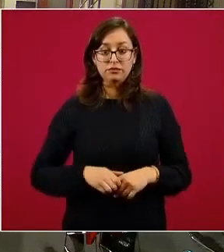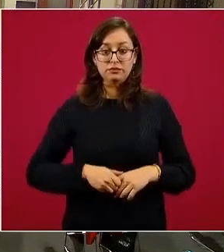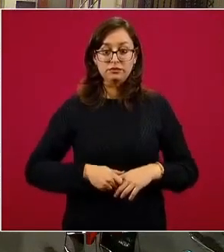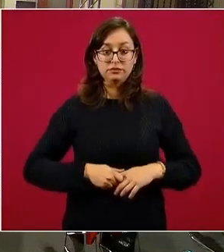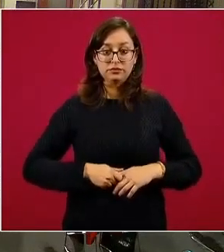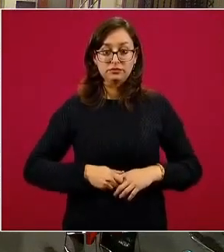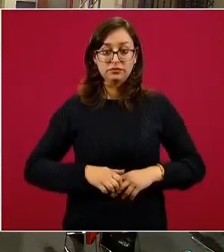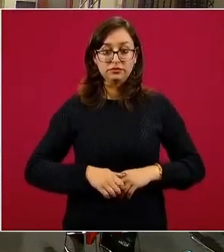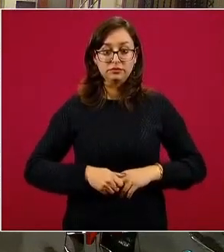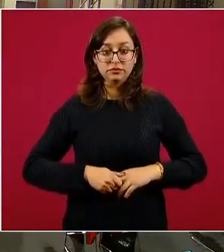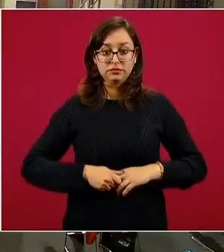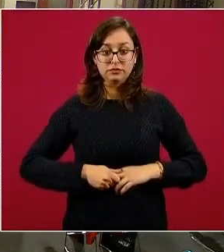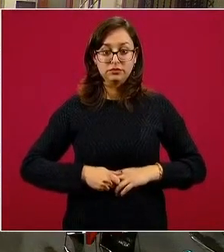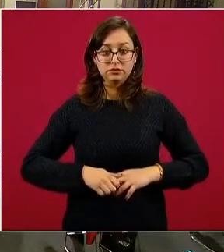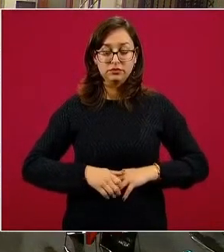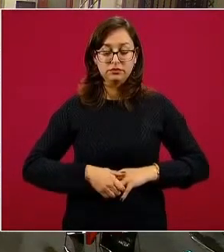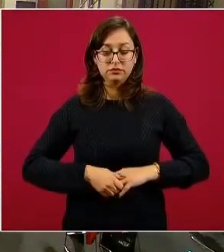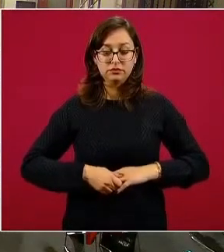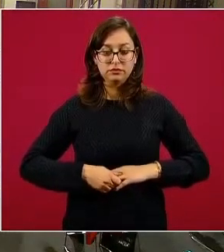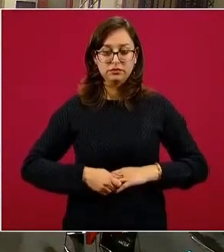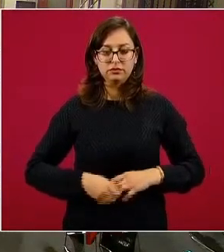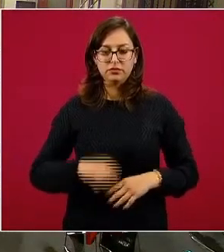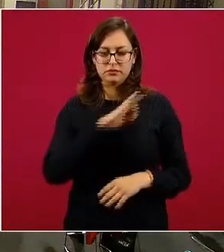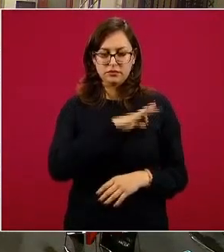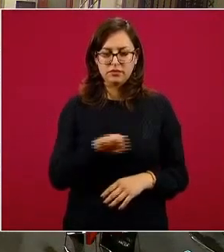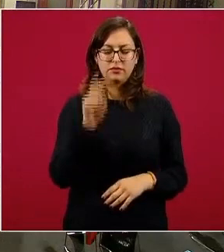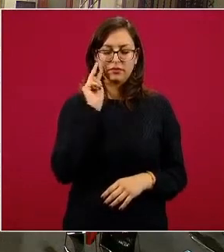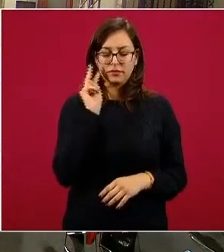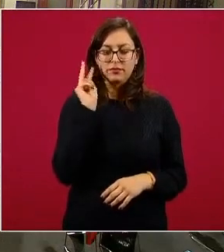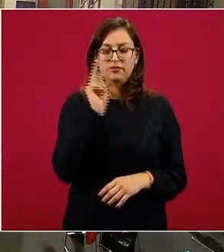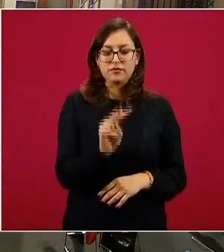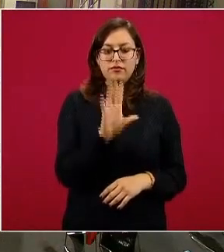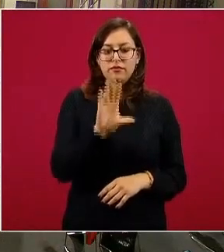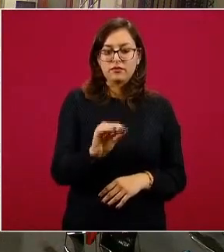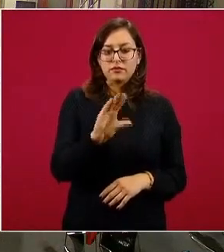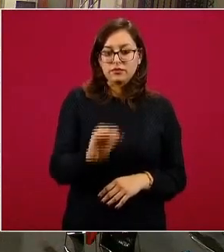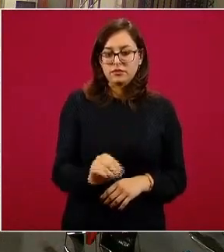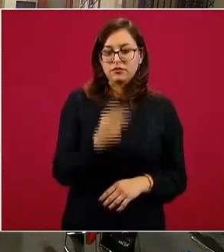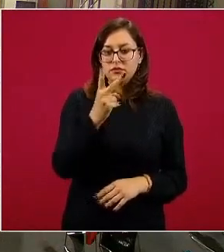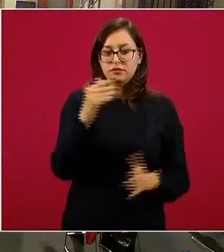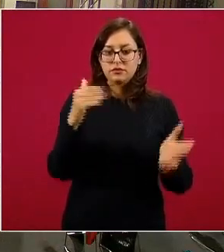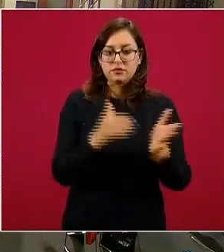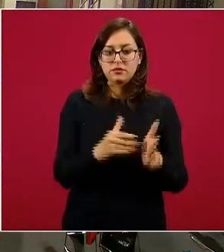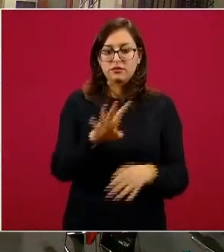bien. Aquí está. Precisamente